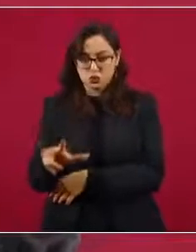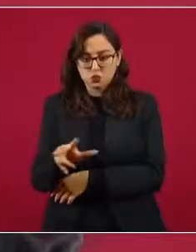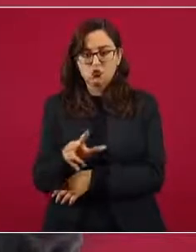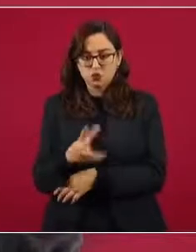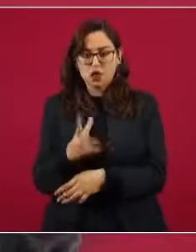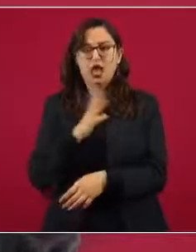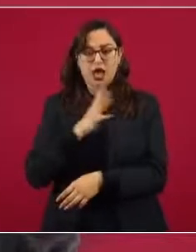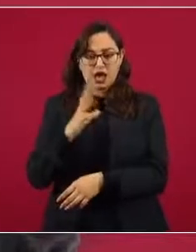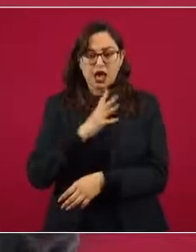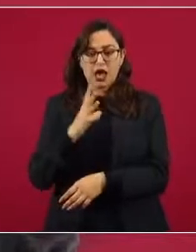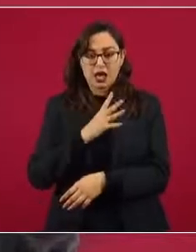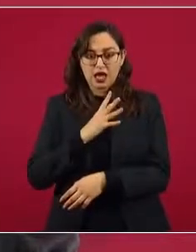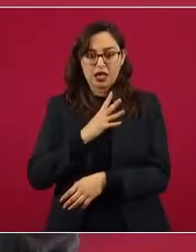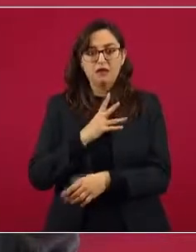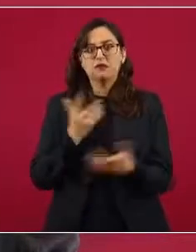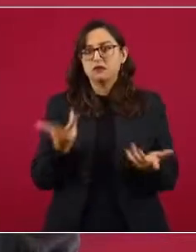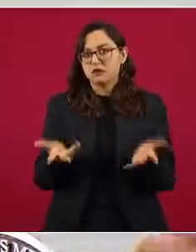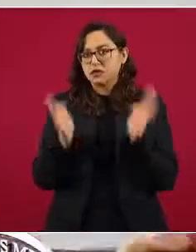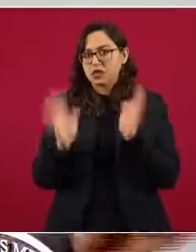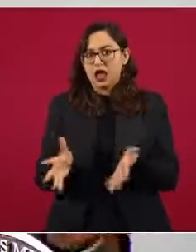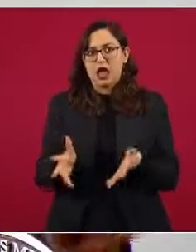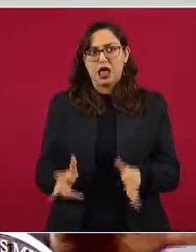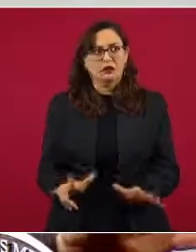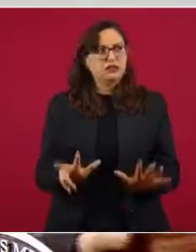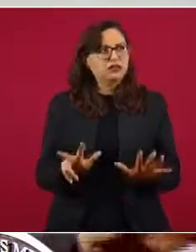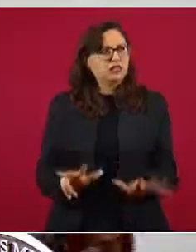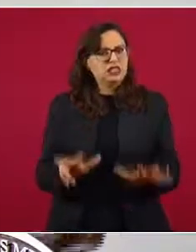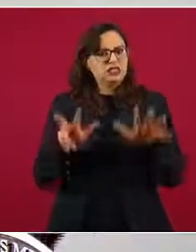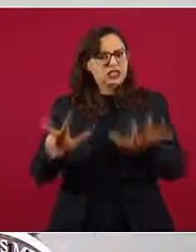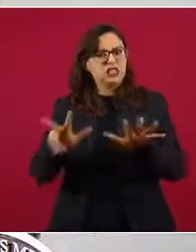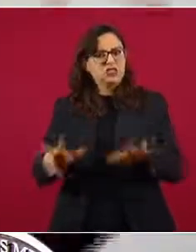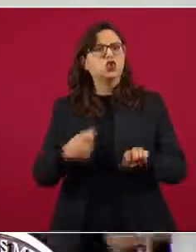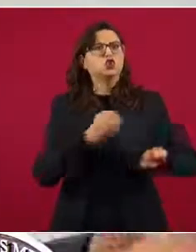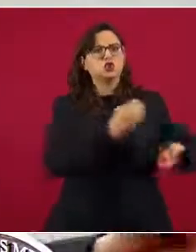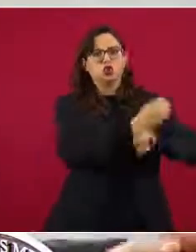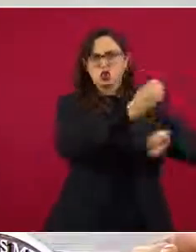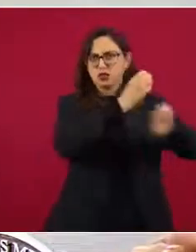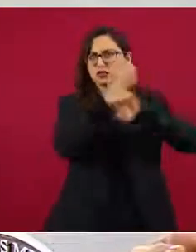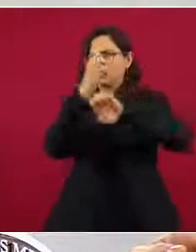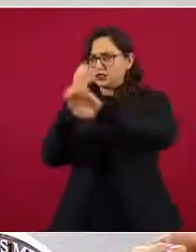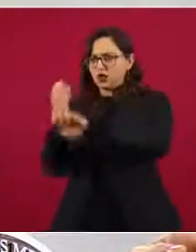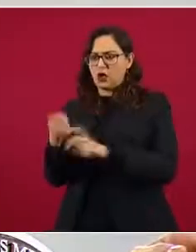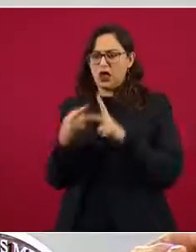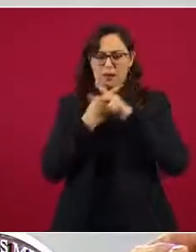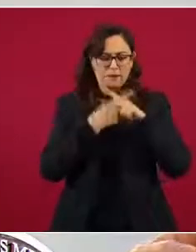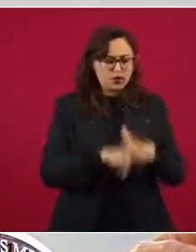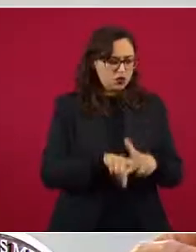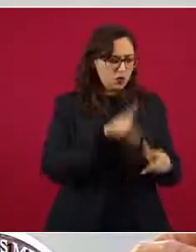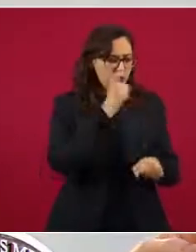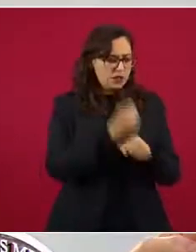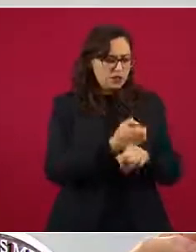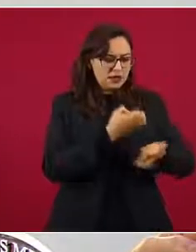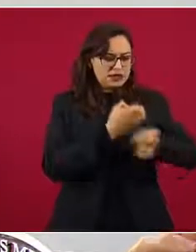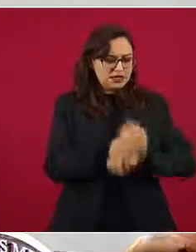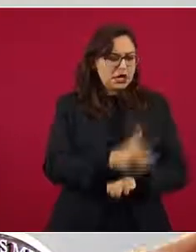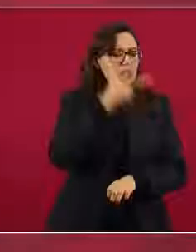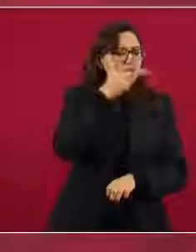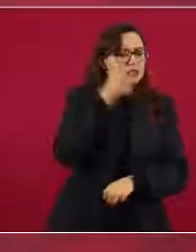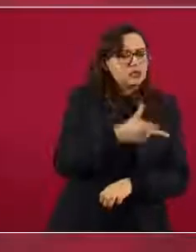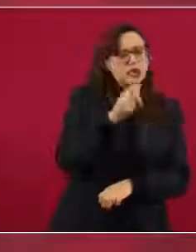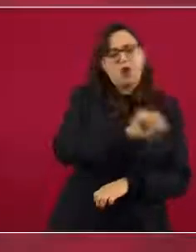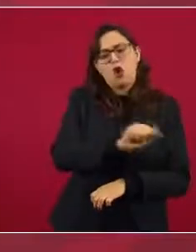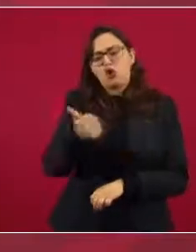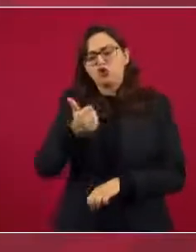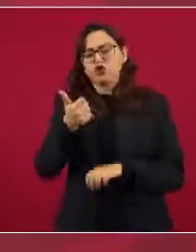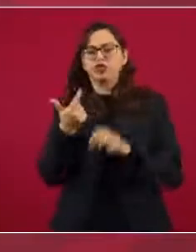esta cartilla en 18 entidades federativas, empezaron en Hidalgo, después se utilizó en otras 17 entidades